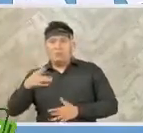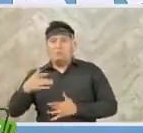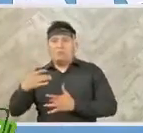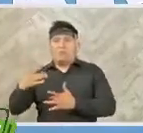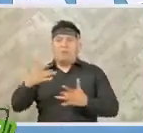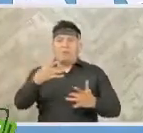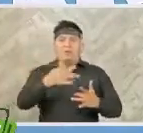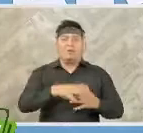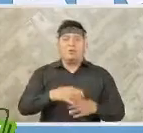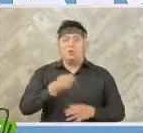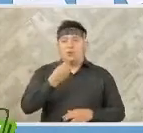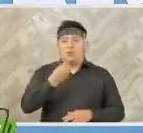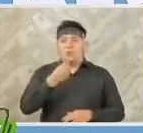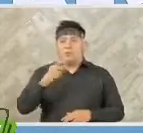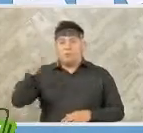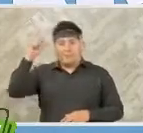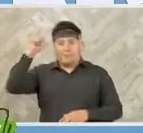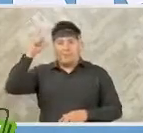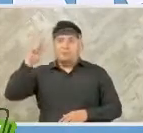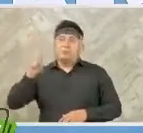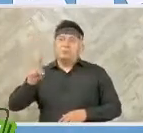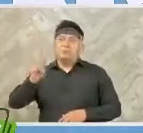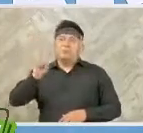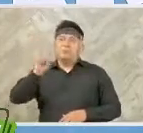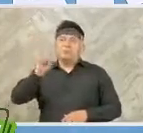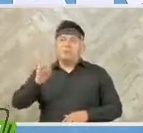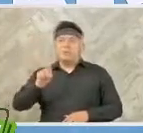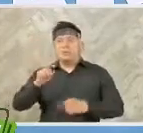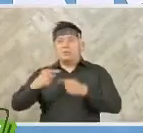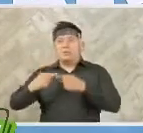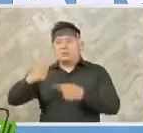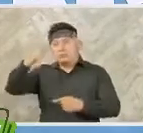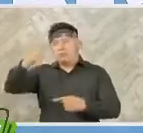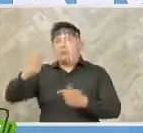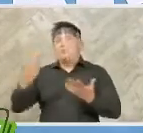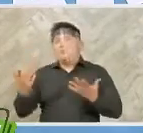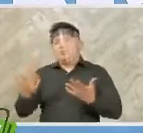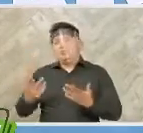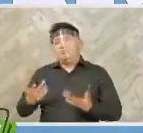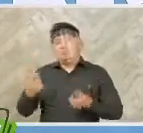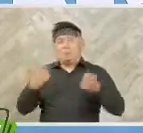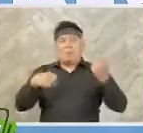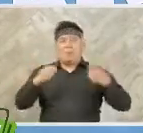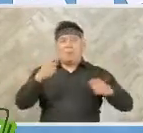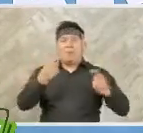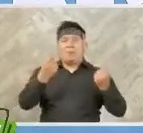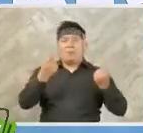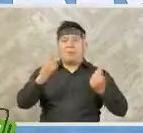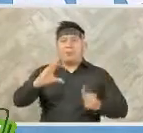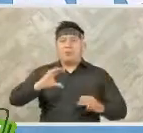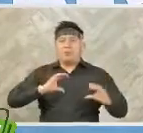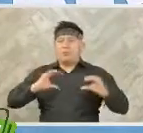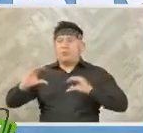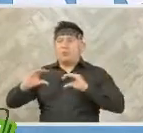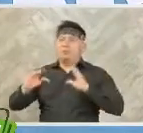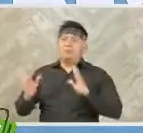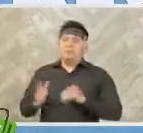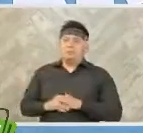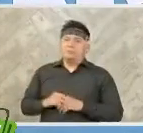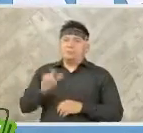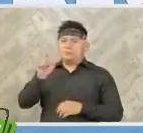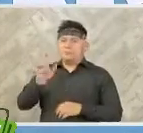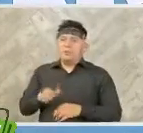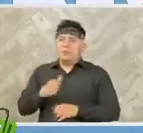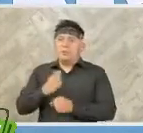potencial. Una vaca que produce el doble, genera el doble de ingresos y pues aumenta las probabilidades de que ese campesino caiga en